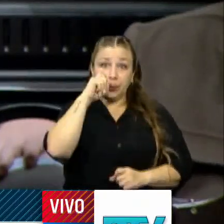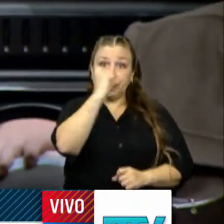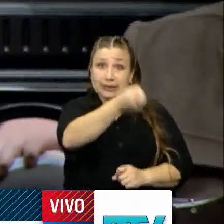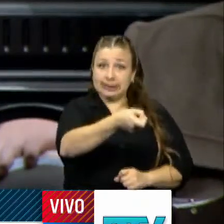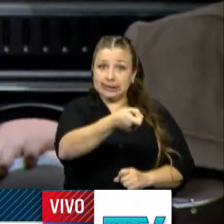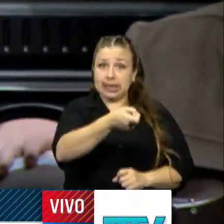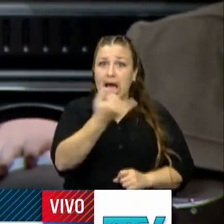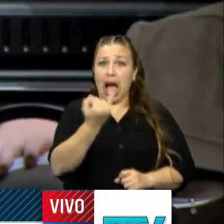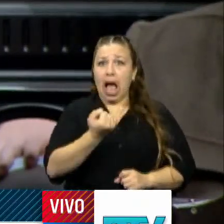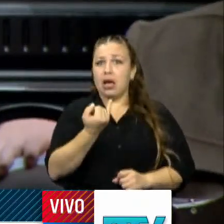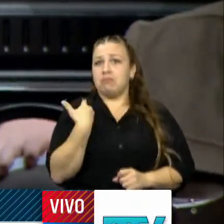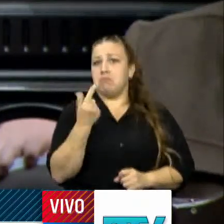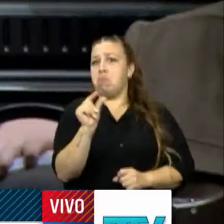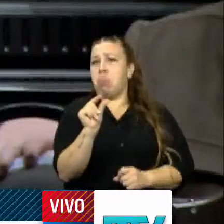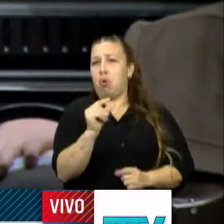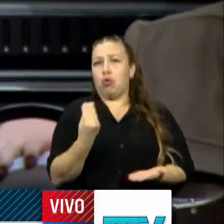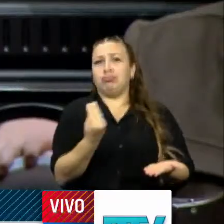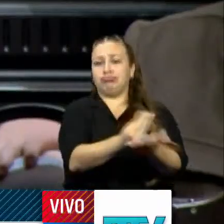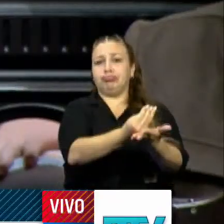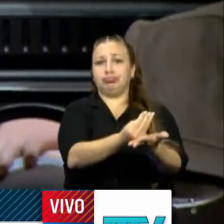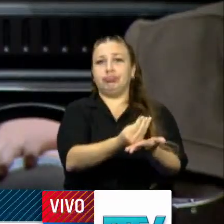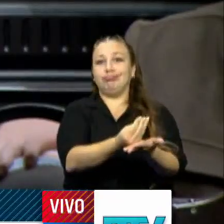él llevaba muy poco tiempo de papado.